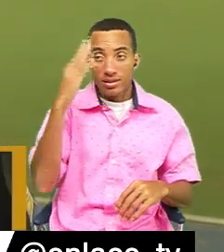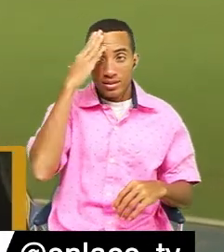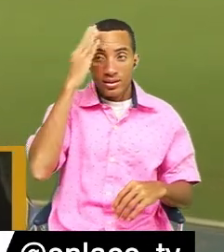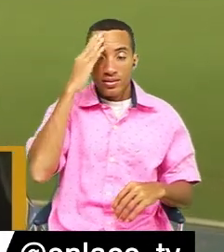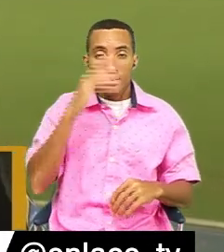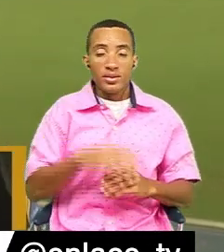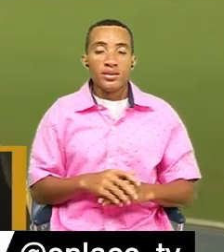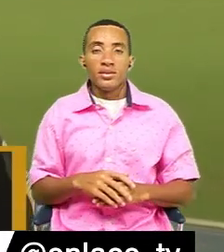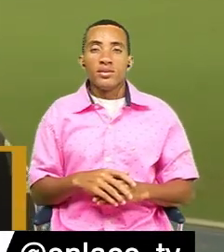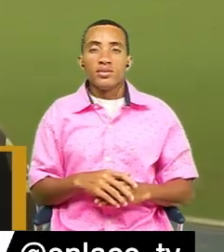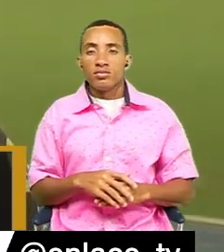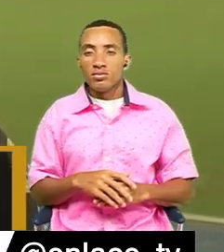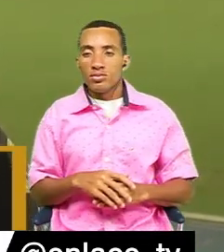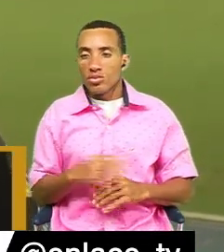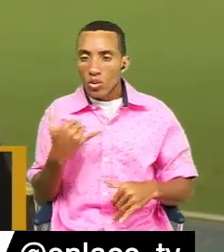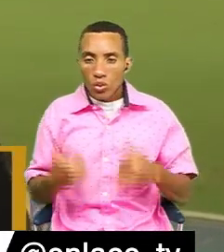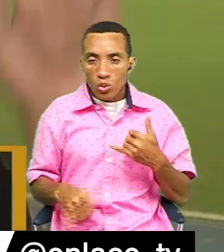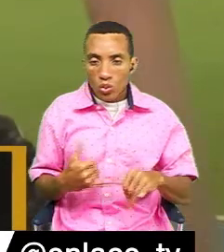gusta jugar